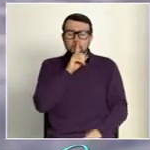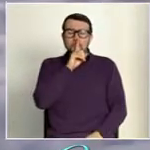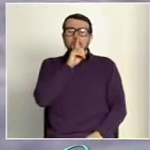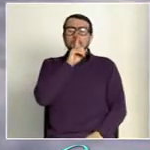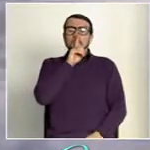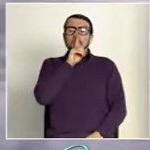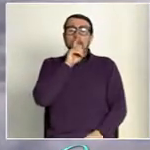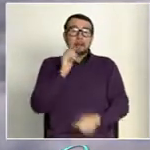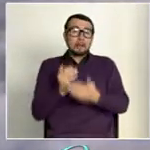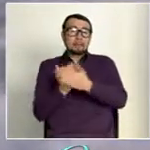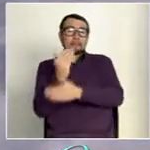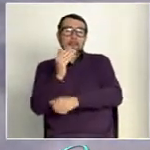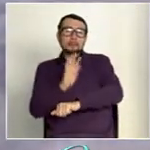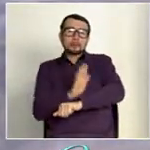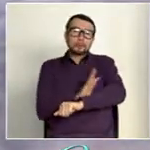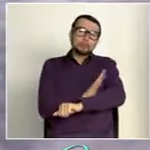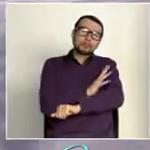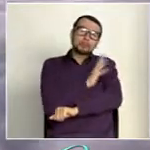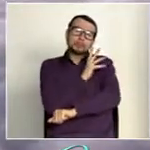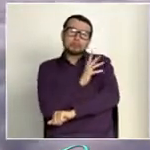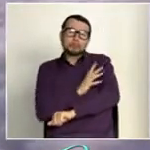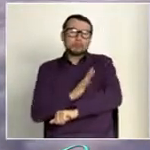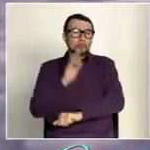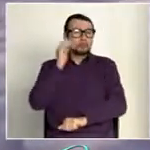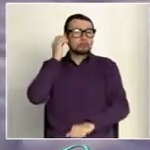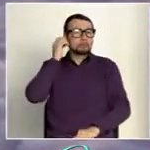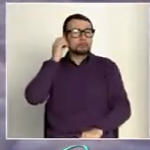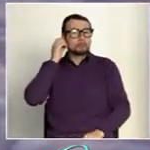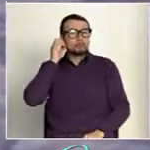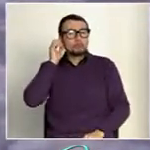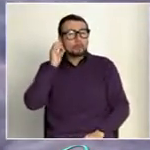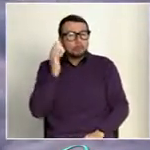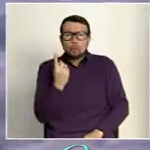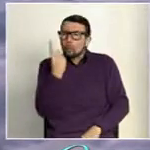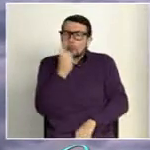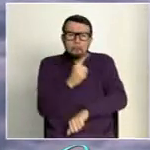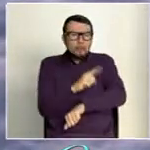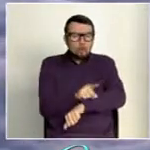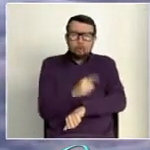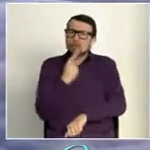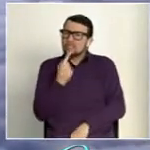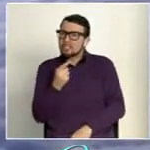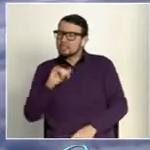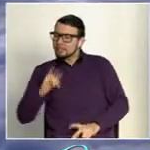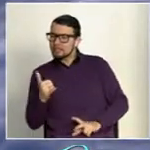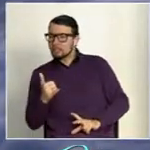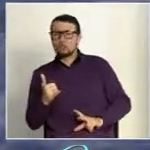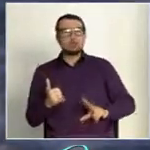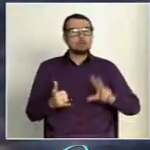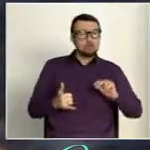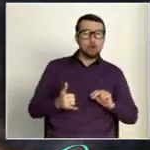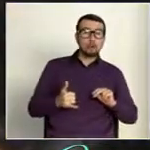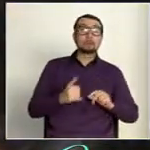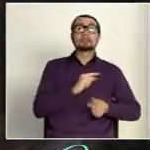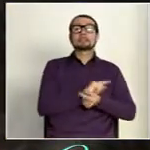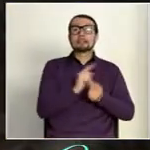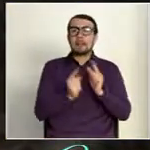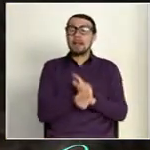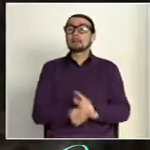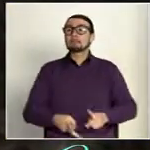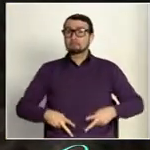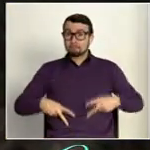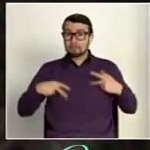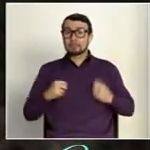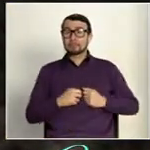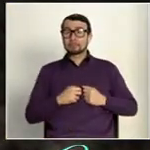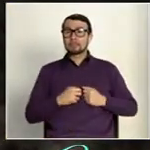una canción. Es en un minuto en que uno dice el sí o el no que cambiará toda la vida.